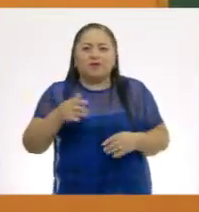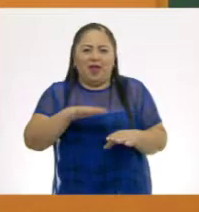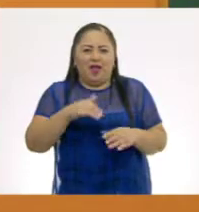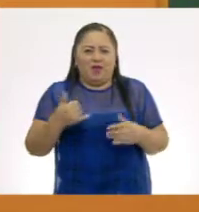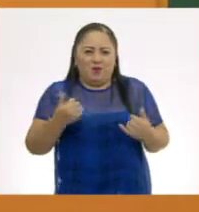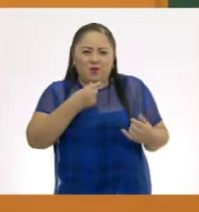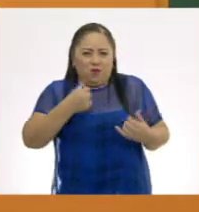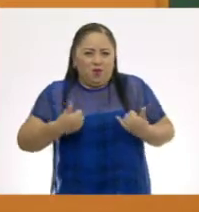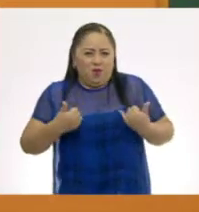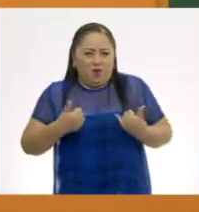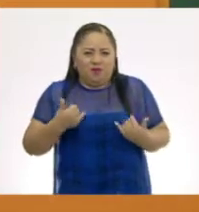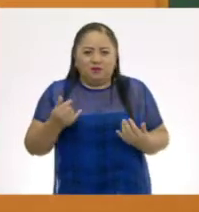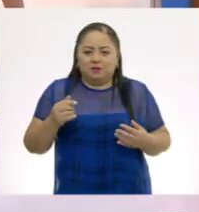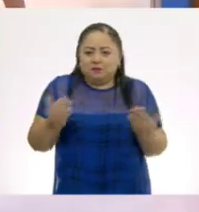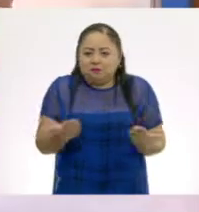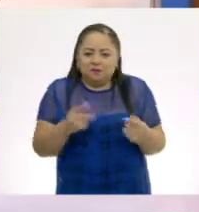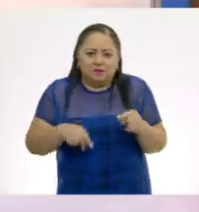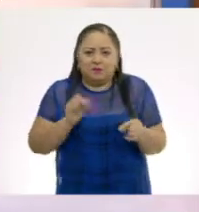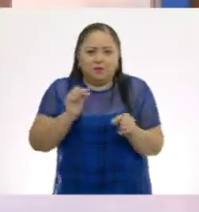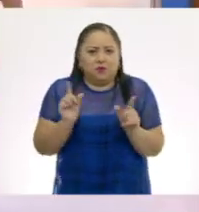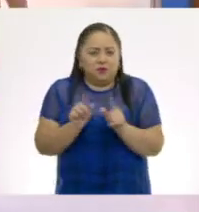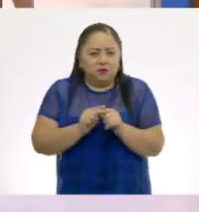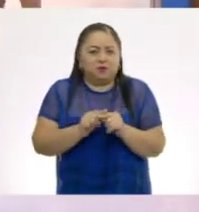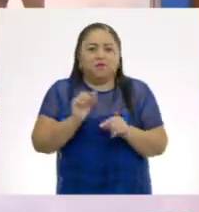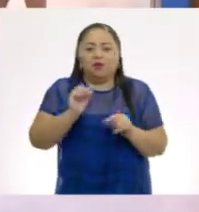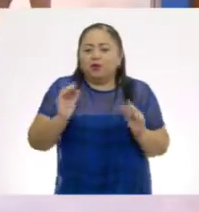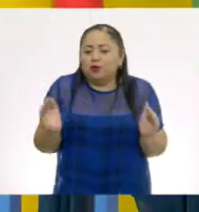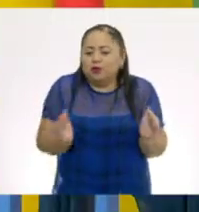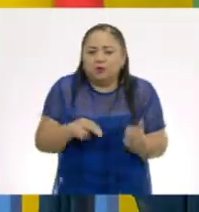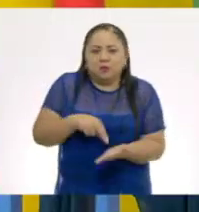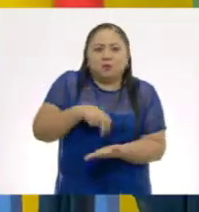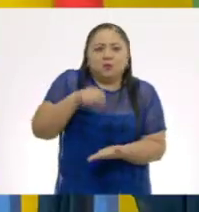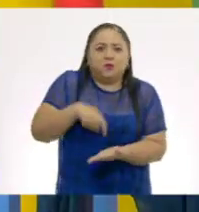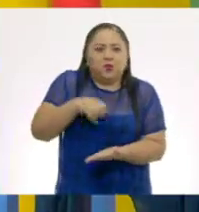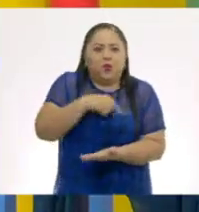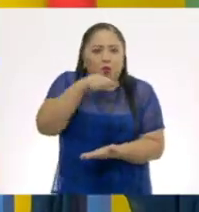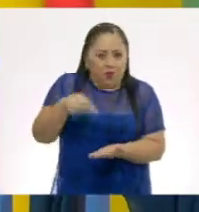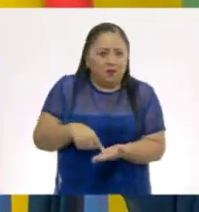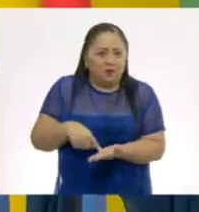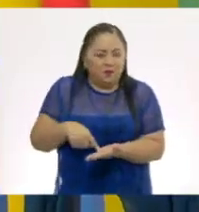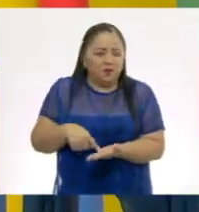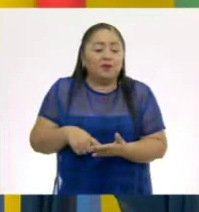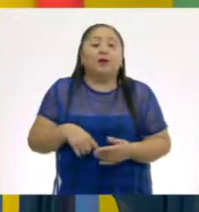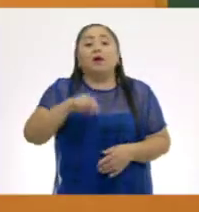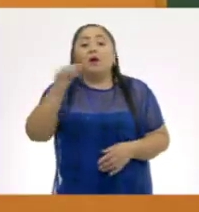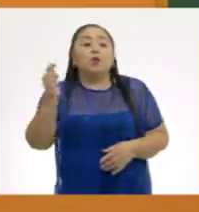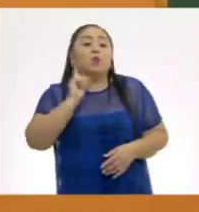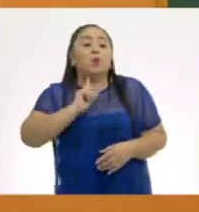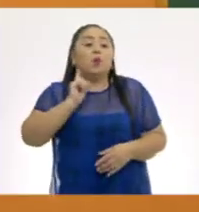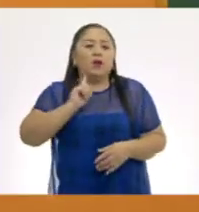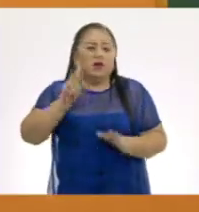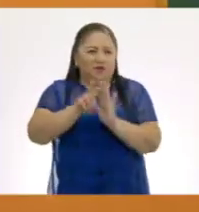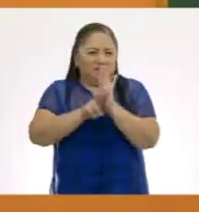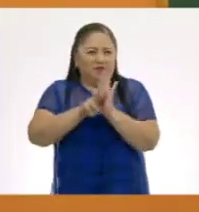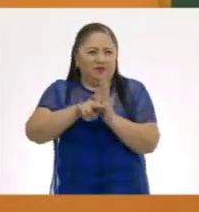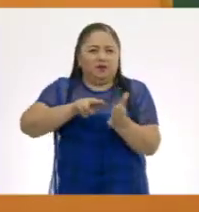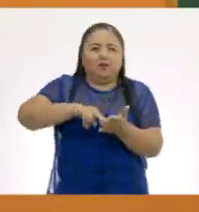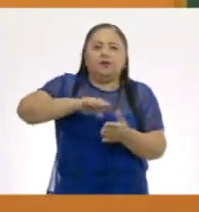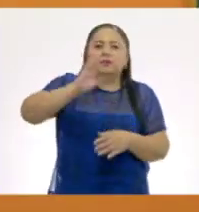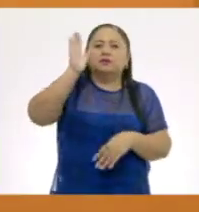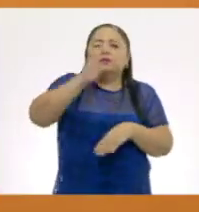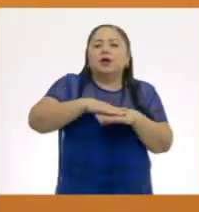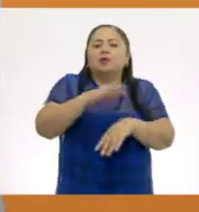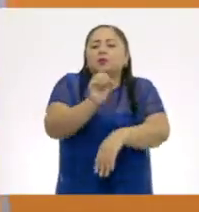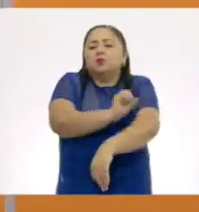notaste, son más cortados y más pequeños, ¿sí? El de la chica del video, movimientos